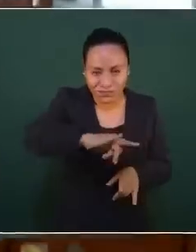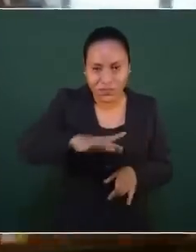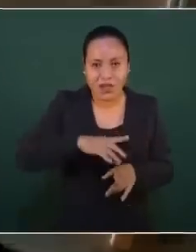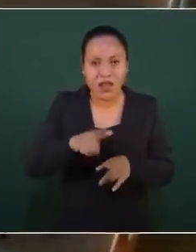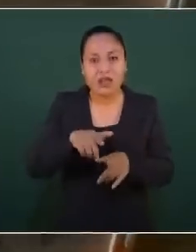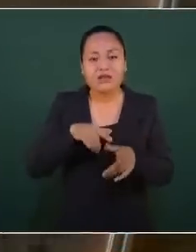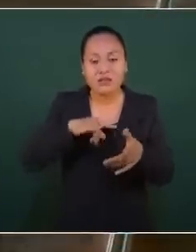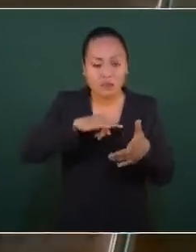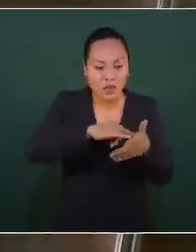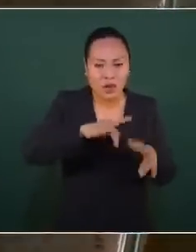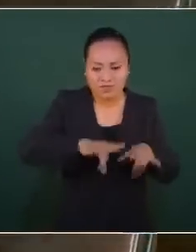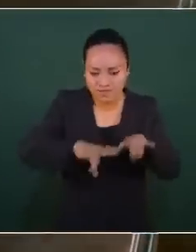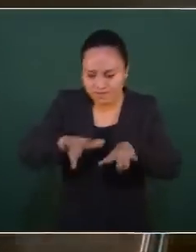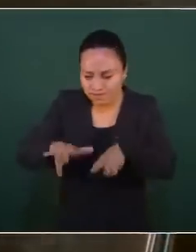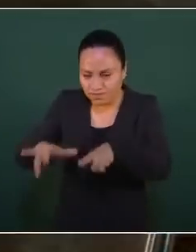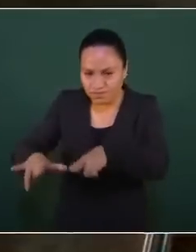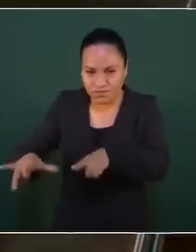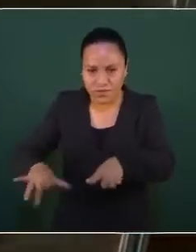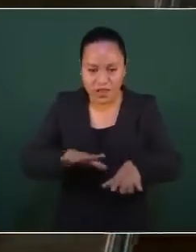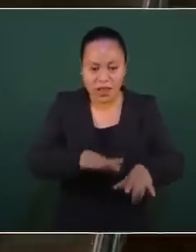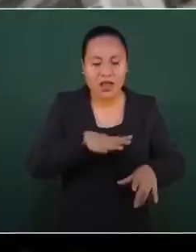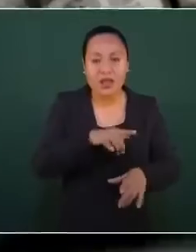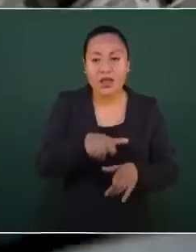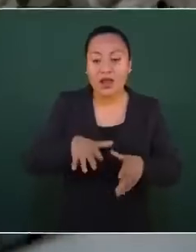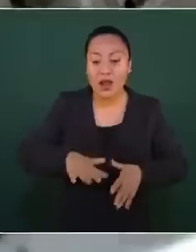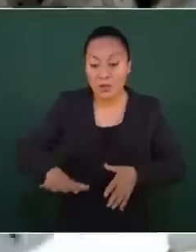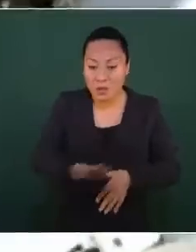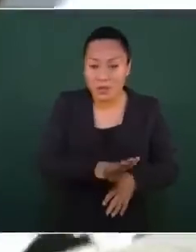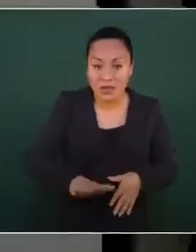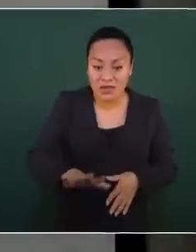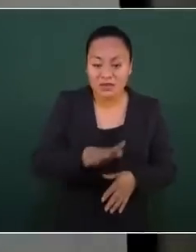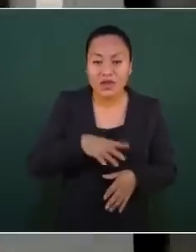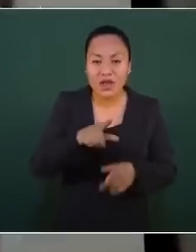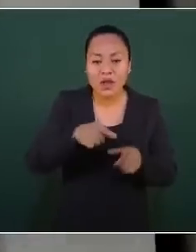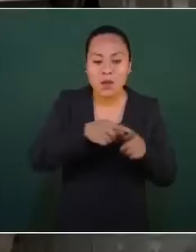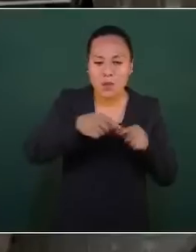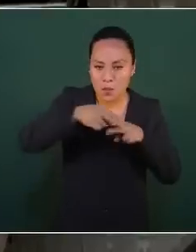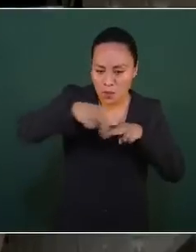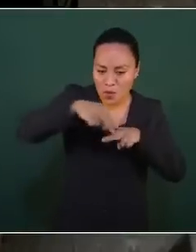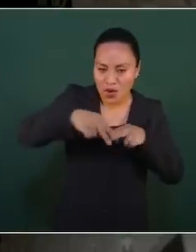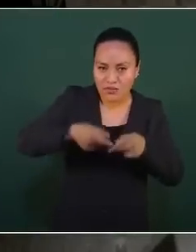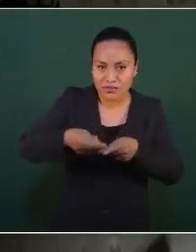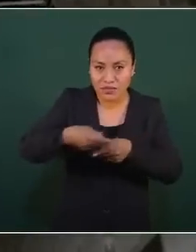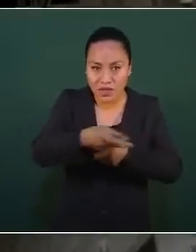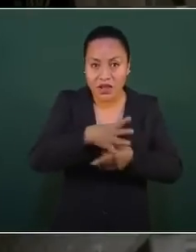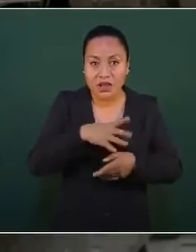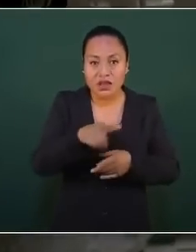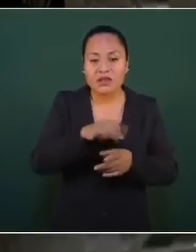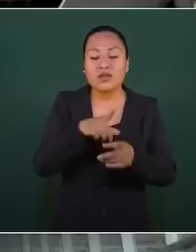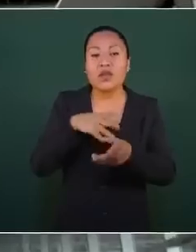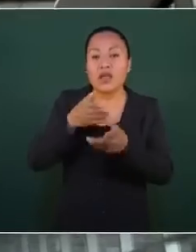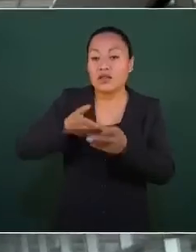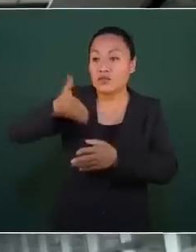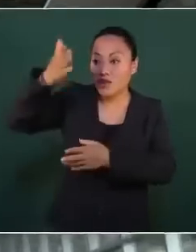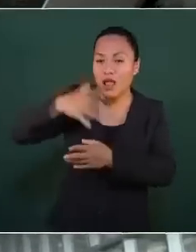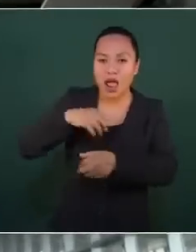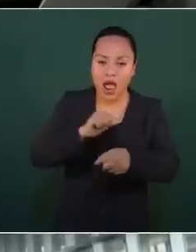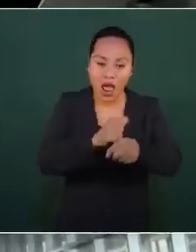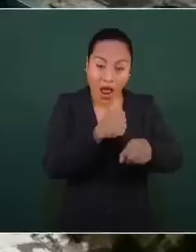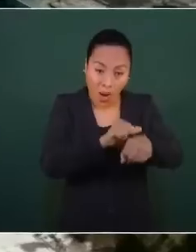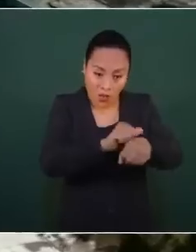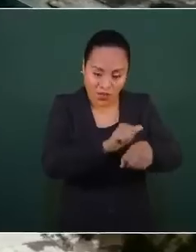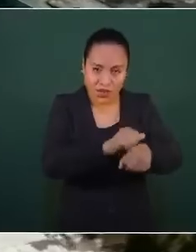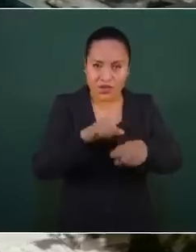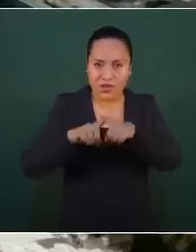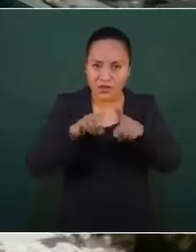de mármol como acabado en el piso en el área de boletaje, así como la instalación de elevadores, la colocación de canceles de aluminio en el área de boletaje